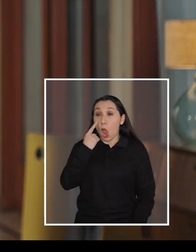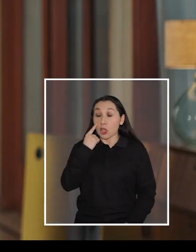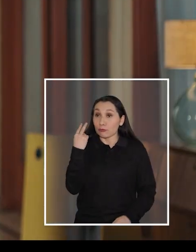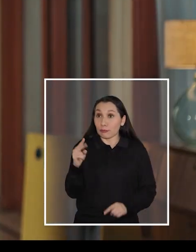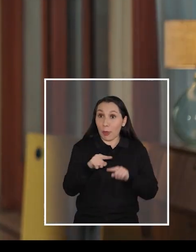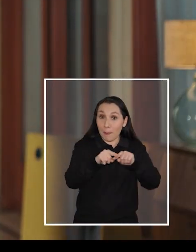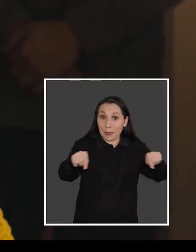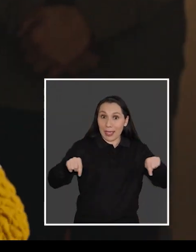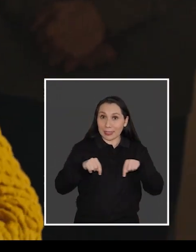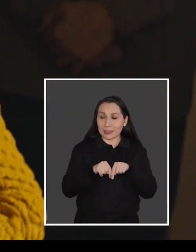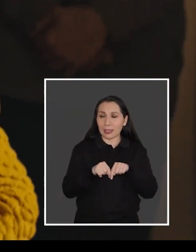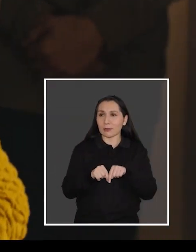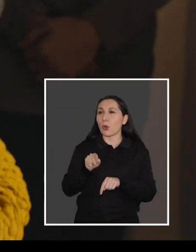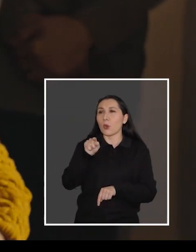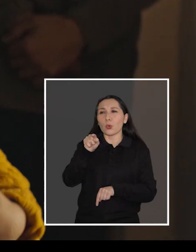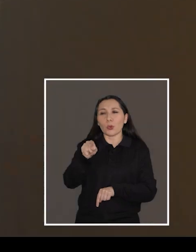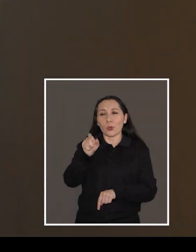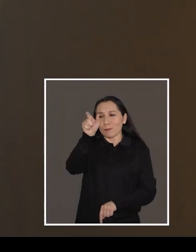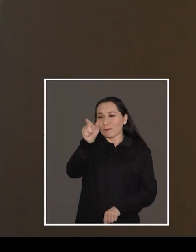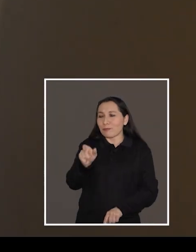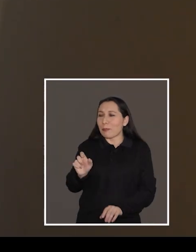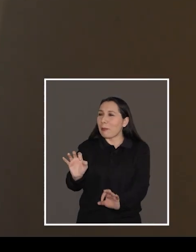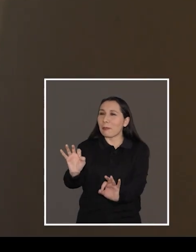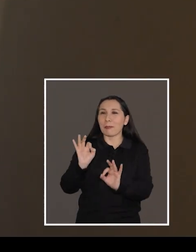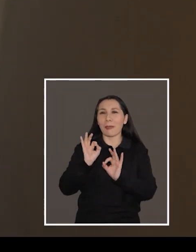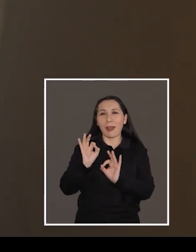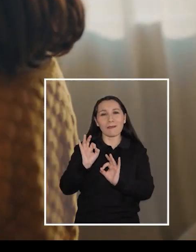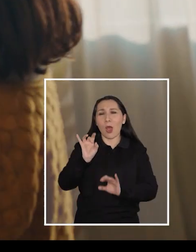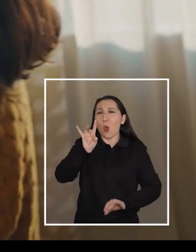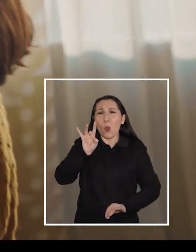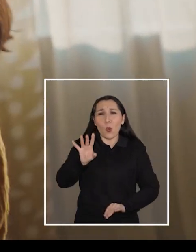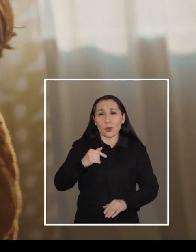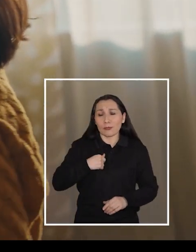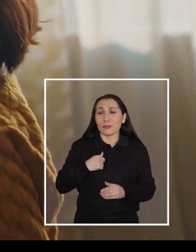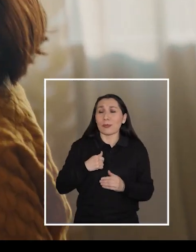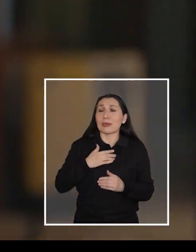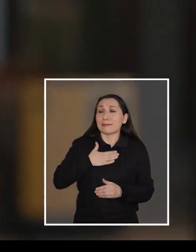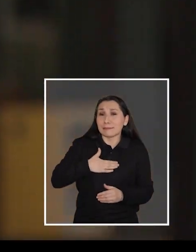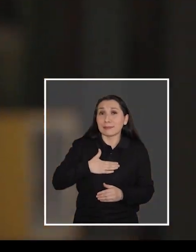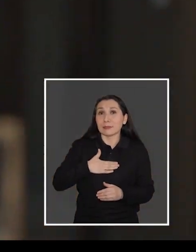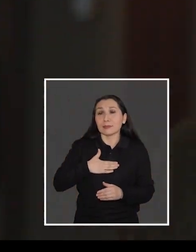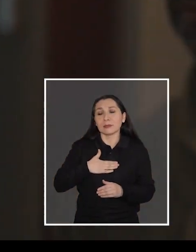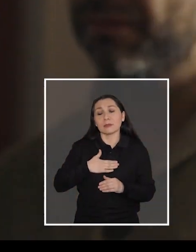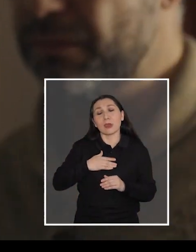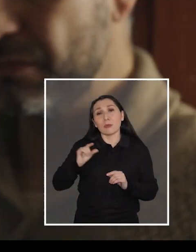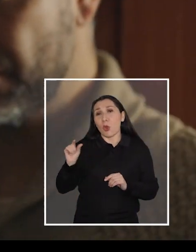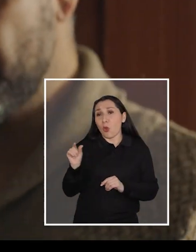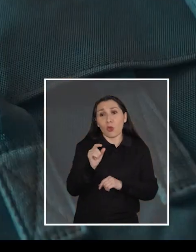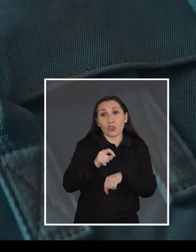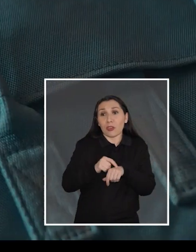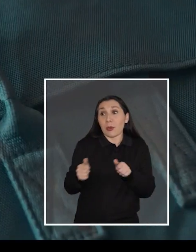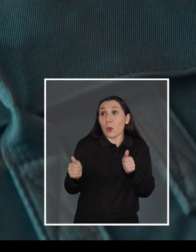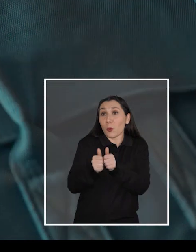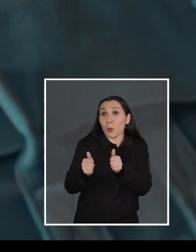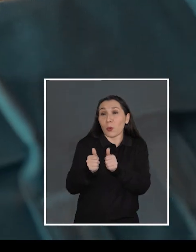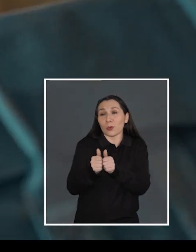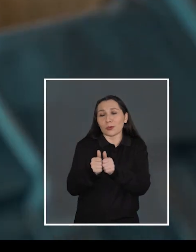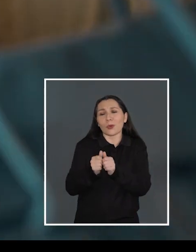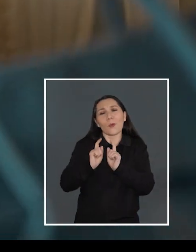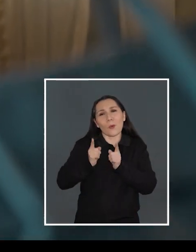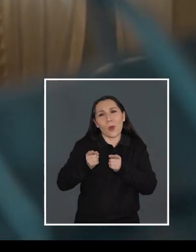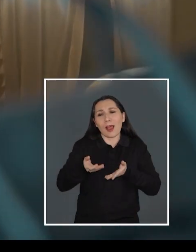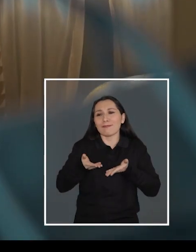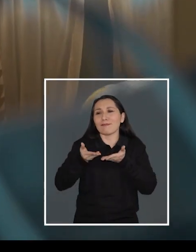¿Quieres conocer tu pieza? Tú fuiste perfecta y lo único que espero es que a pesar de haber sido por solo un